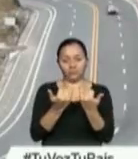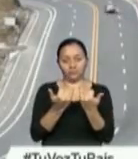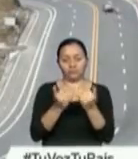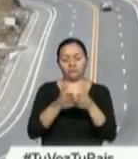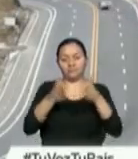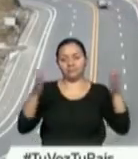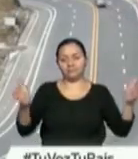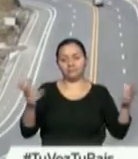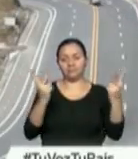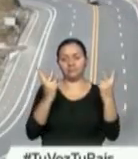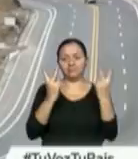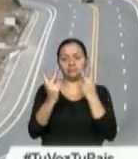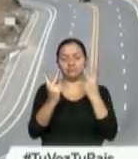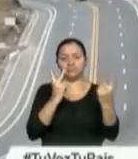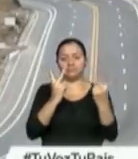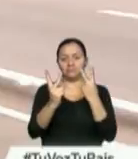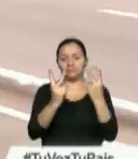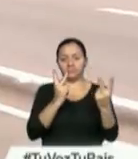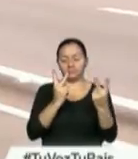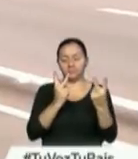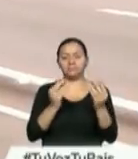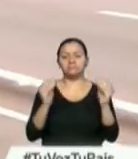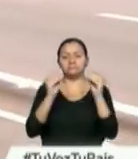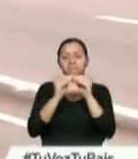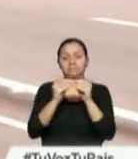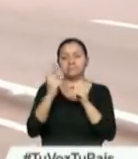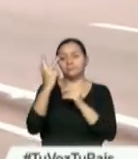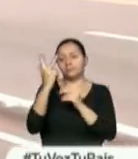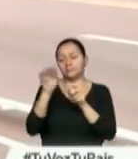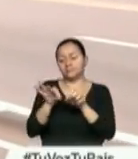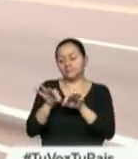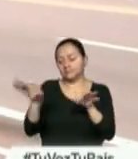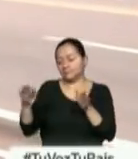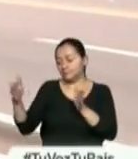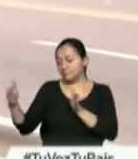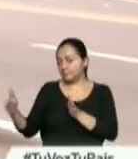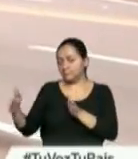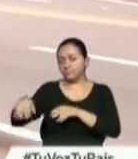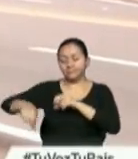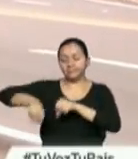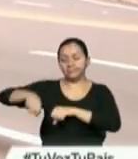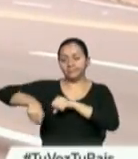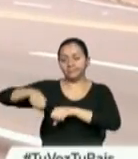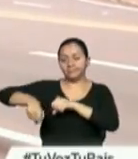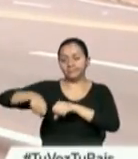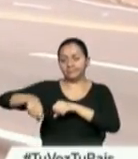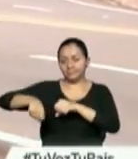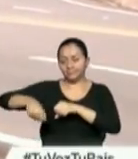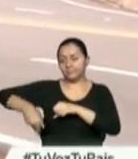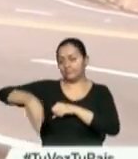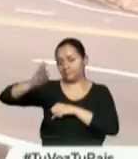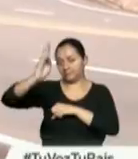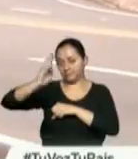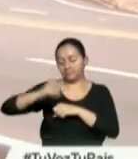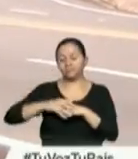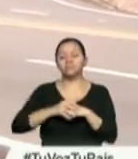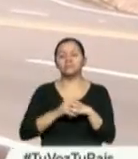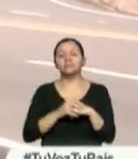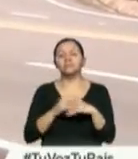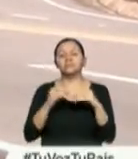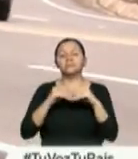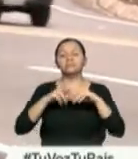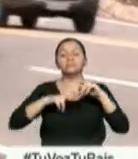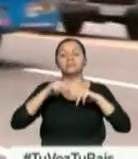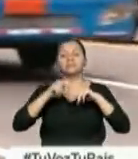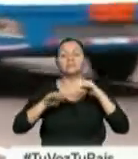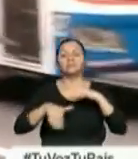2 a 4 carriles, 2 por sentido de circulación. Adicionalmente, cuenta con una ciclovía de 3 metros de ancho y la construcción